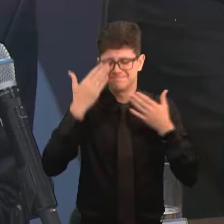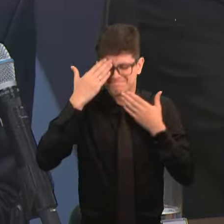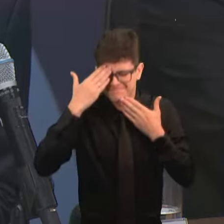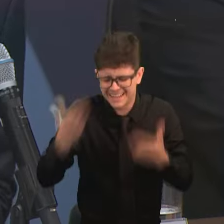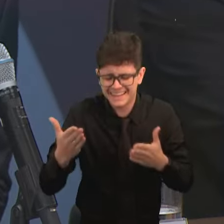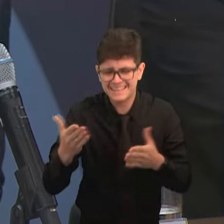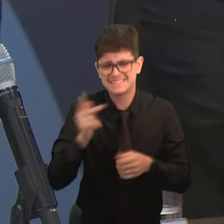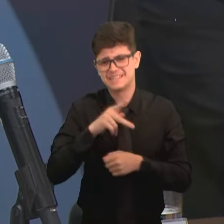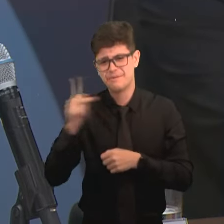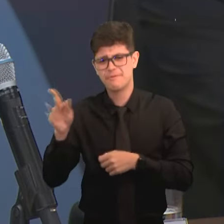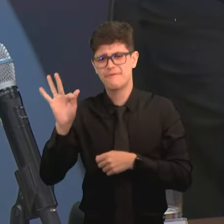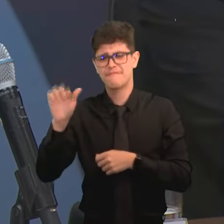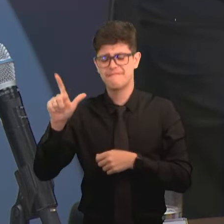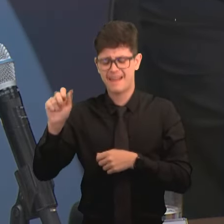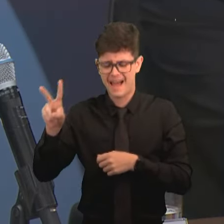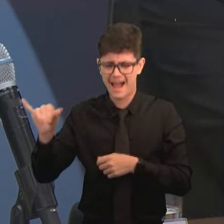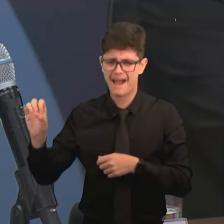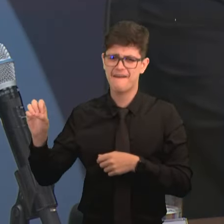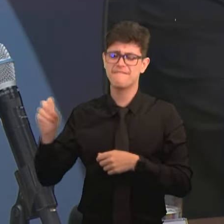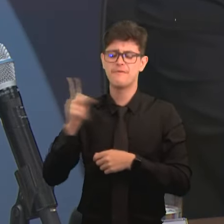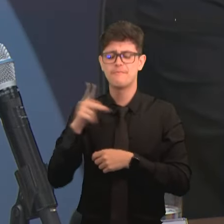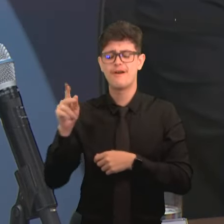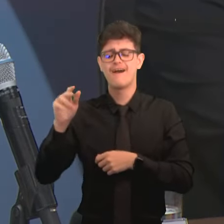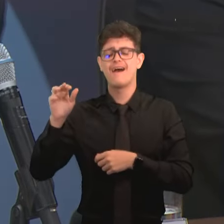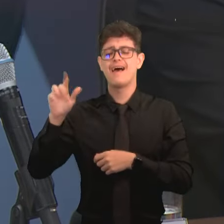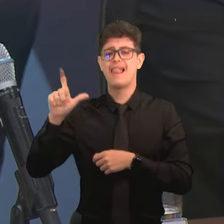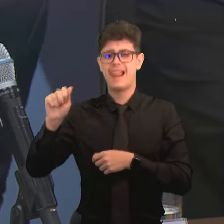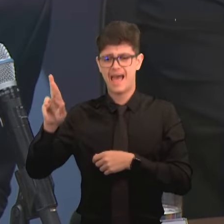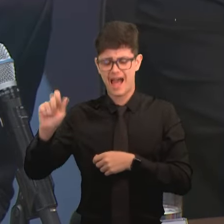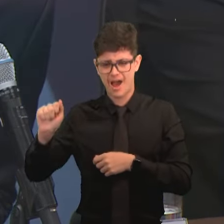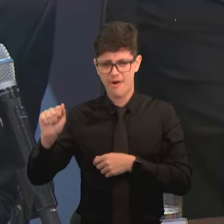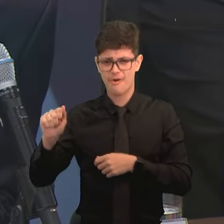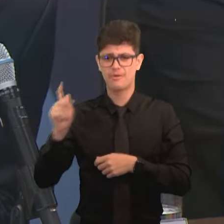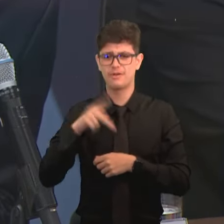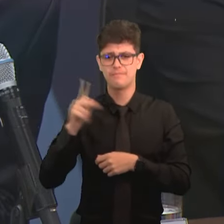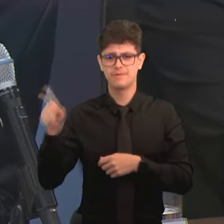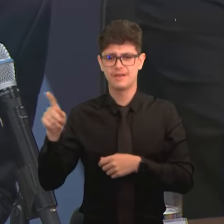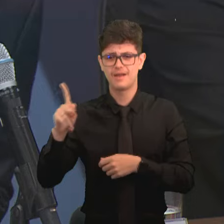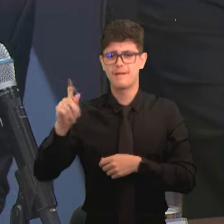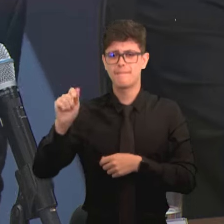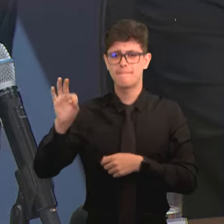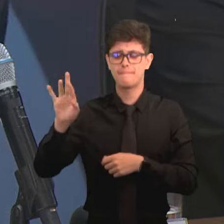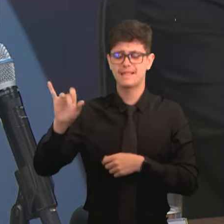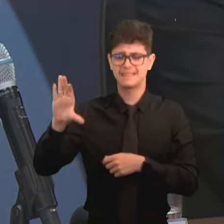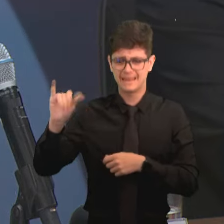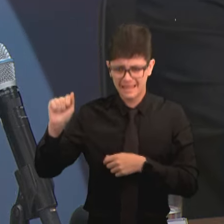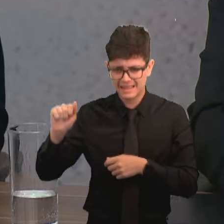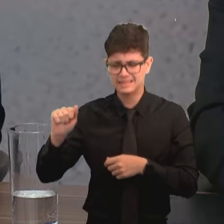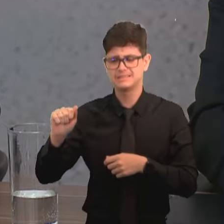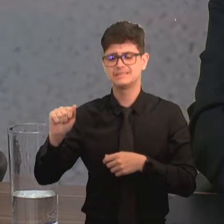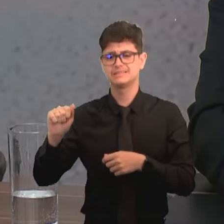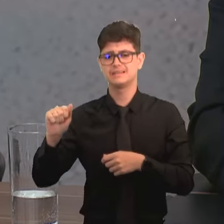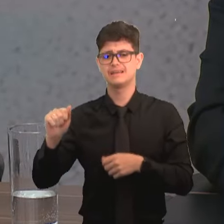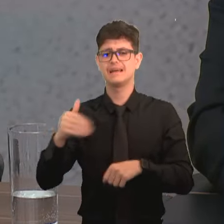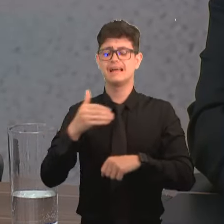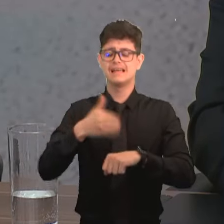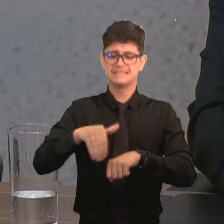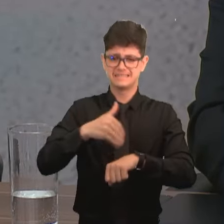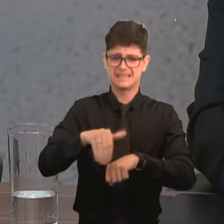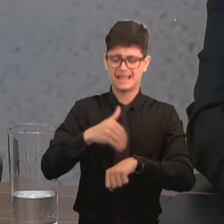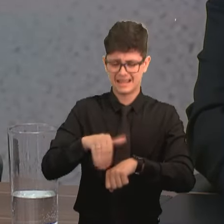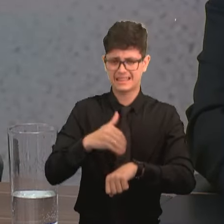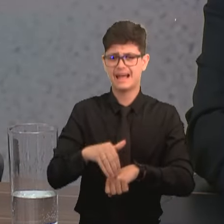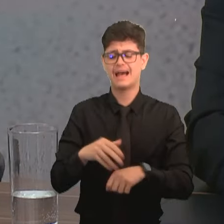al profesor Flavio, a la profesora Laura, profesora Patricia Perroni, nuestra secretaria